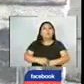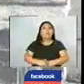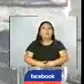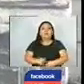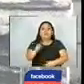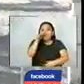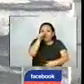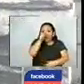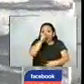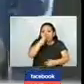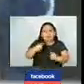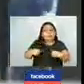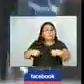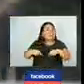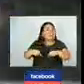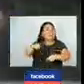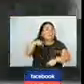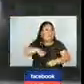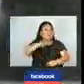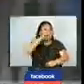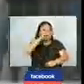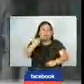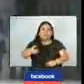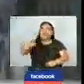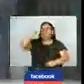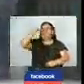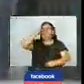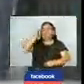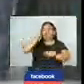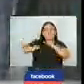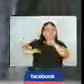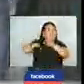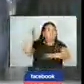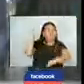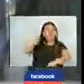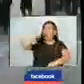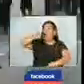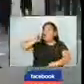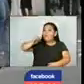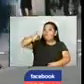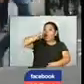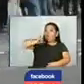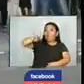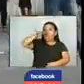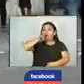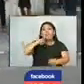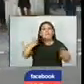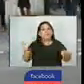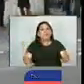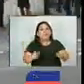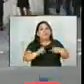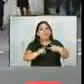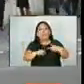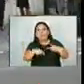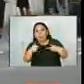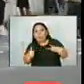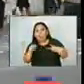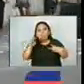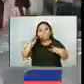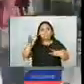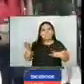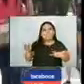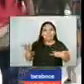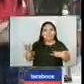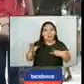Aunque el consumo de drogas se mantiene en el país, el alcohol continúa siendo el más adquirido por las personas, mientras que el cannabis o